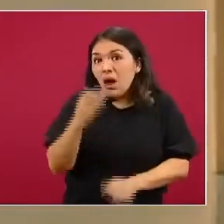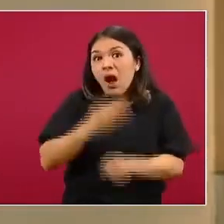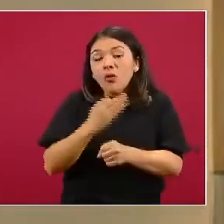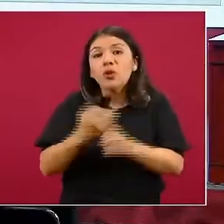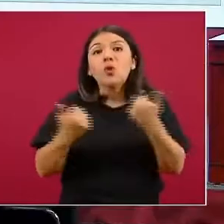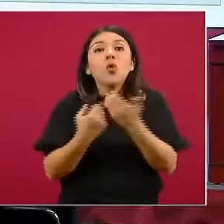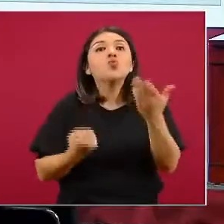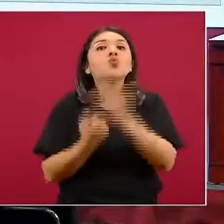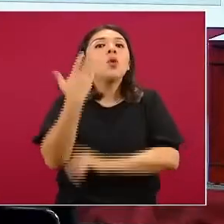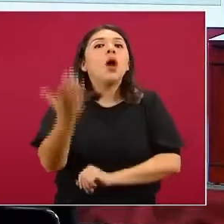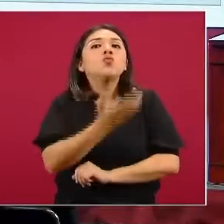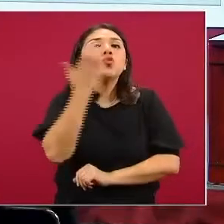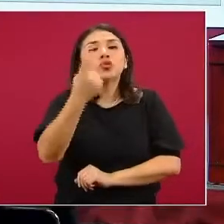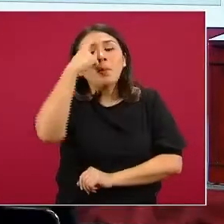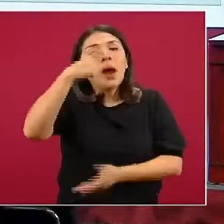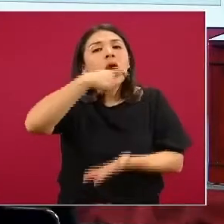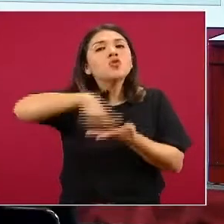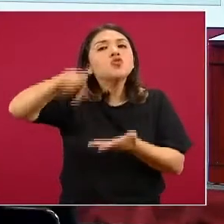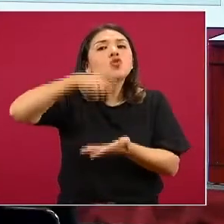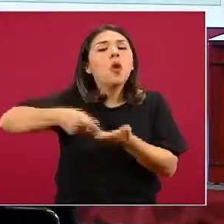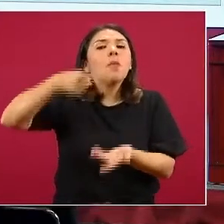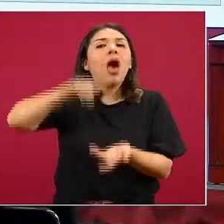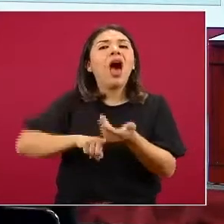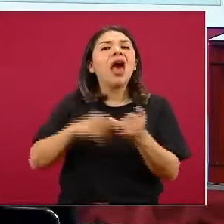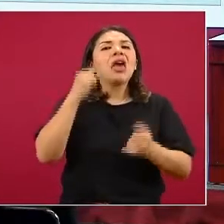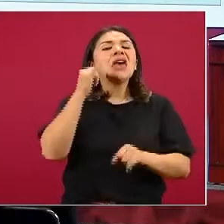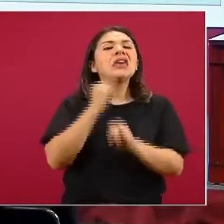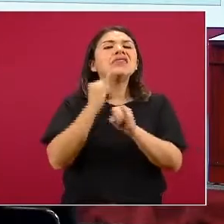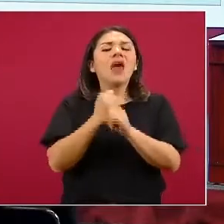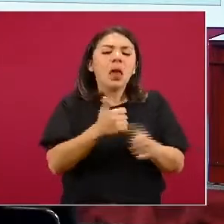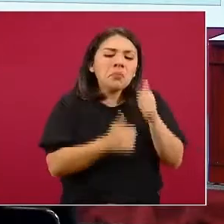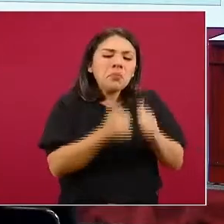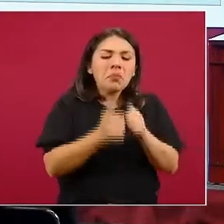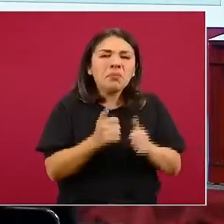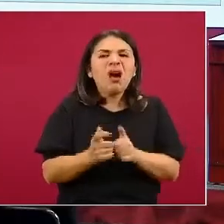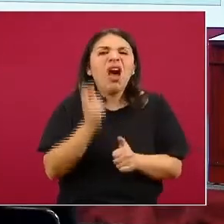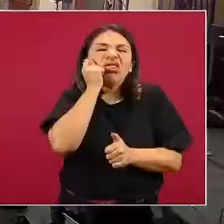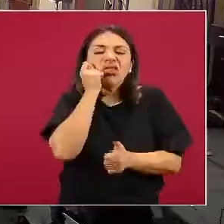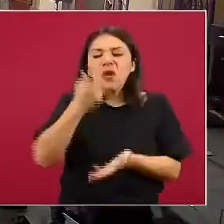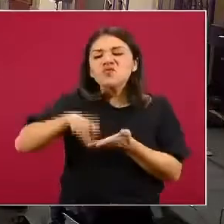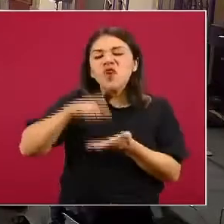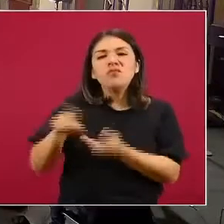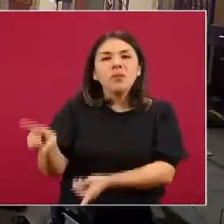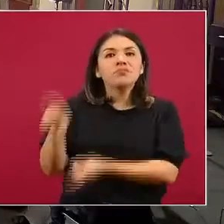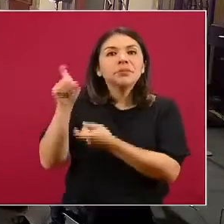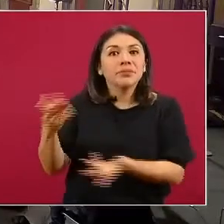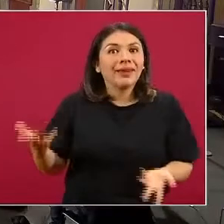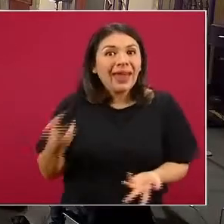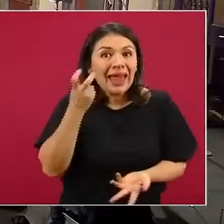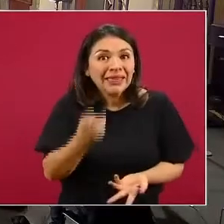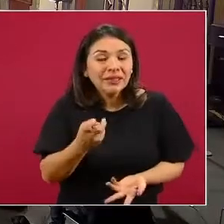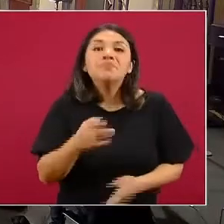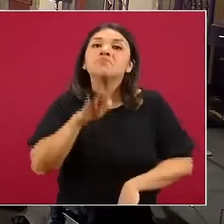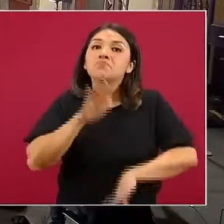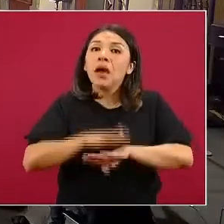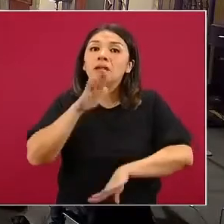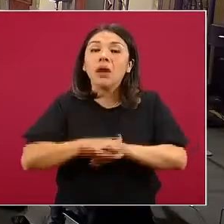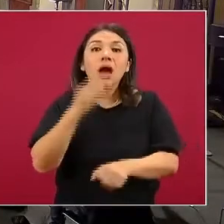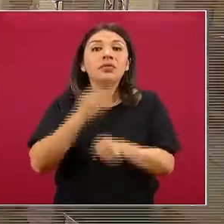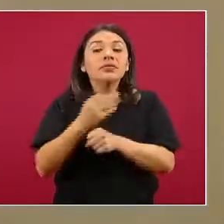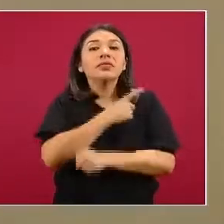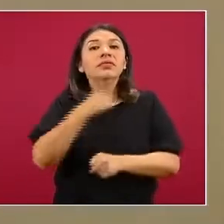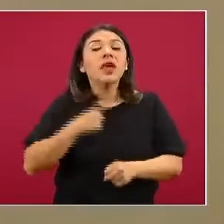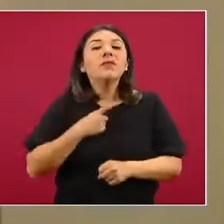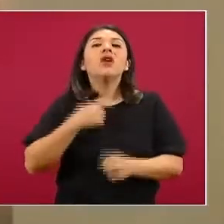esta nueva tendencia del consumo, de la venta electrónica y del e-commerce. Y tenemos que seguir adelante con la restricción